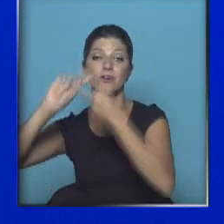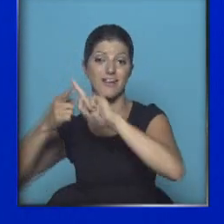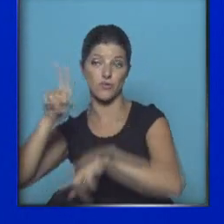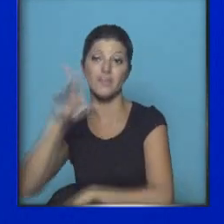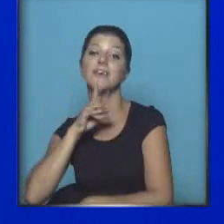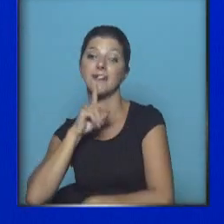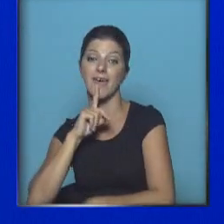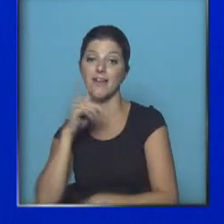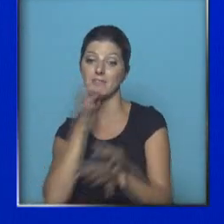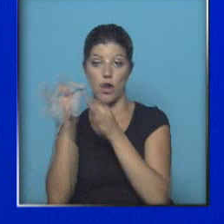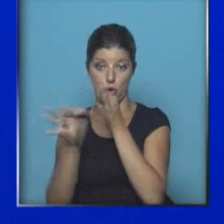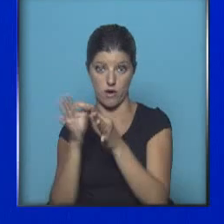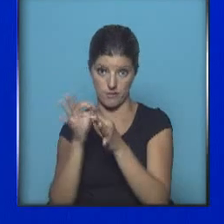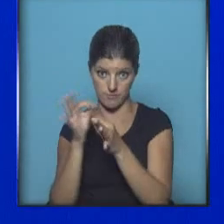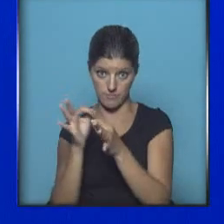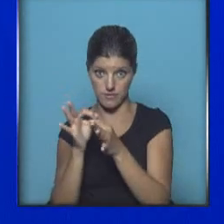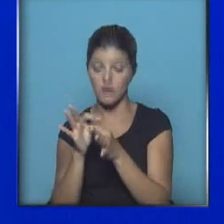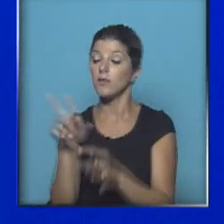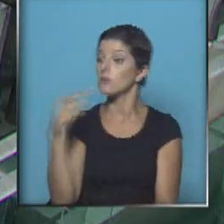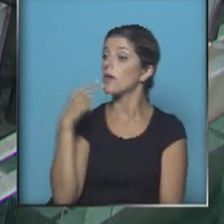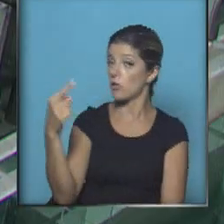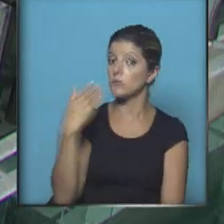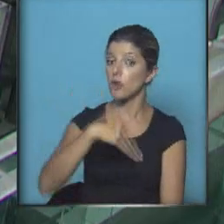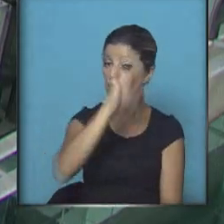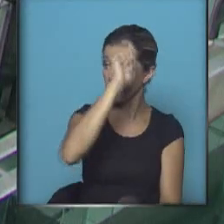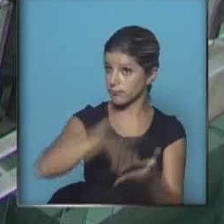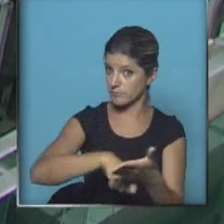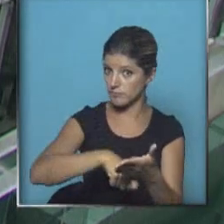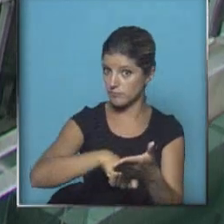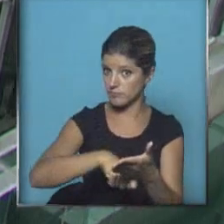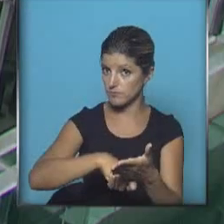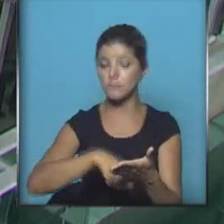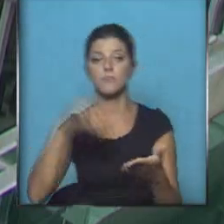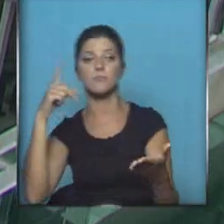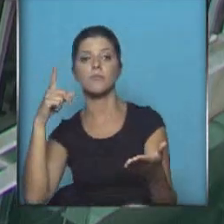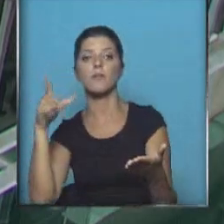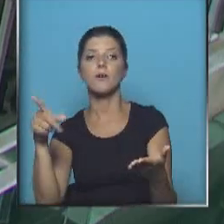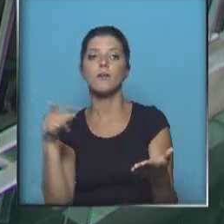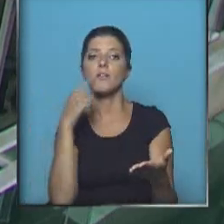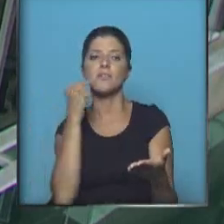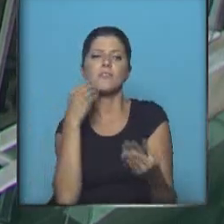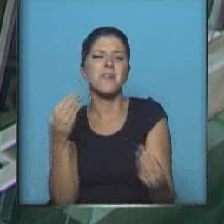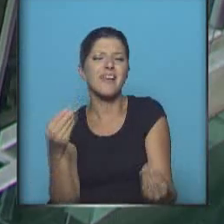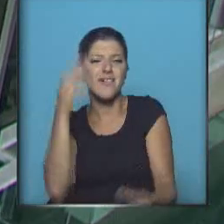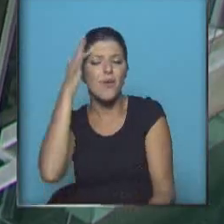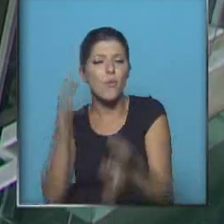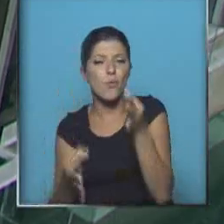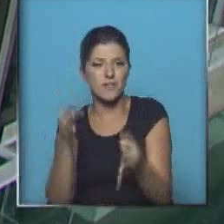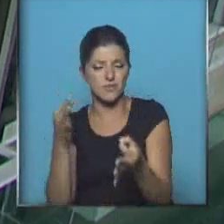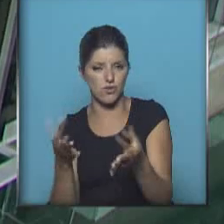Israel, Avigdor Lieberman, y le dice lo que está por hacer. Y Lieberman dice, pero ¿para qué quieren un juicio?